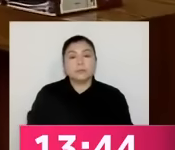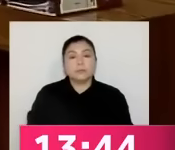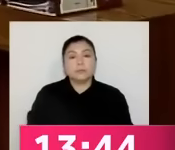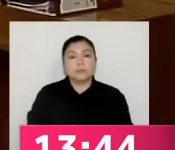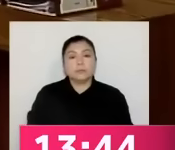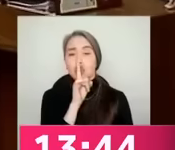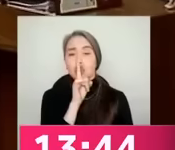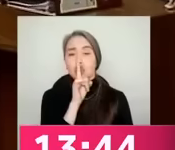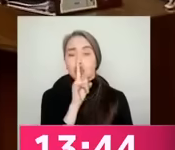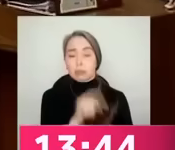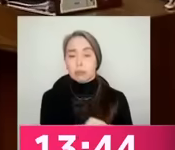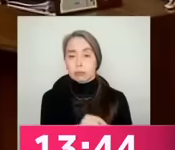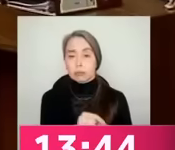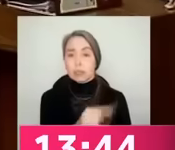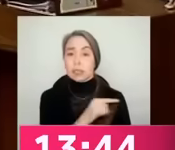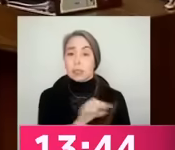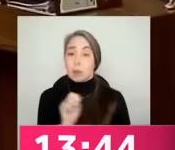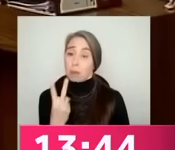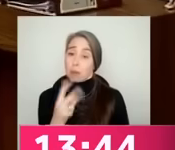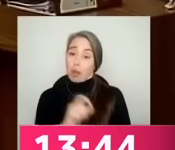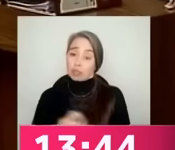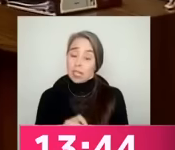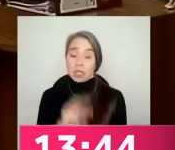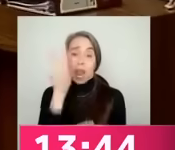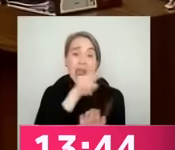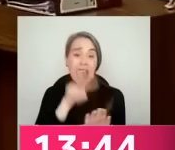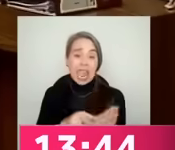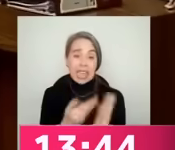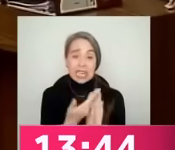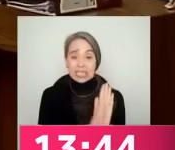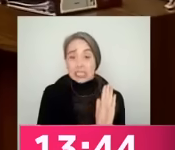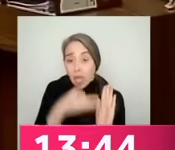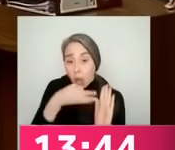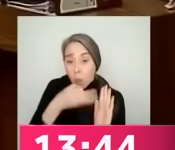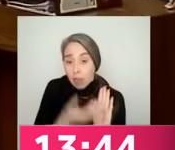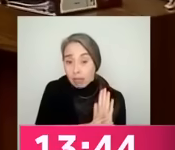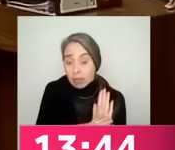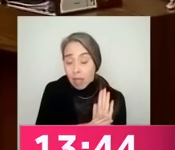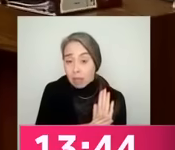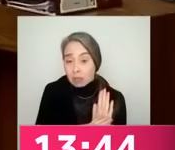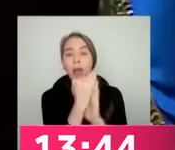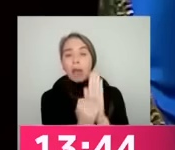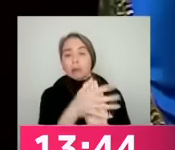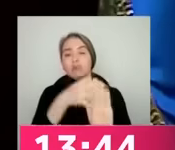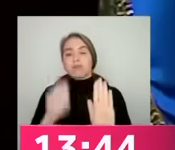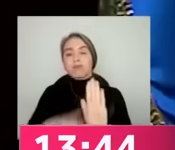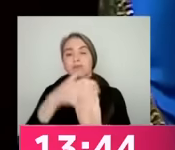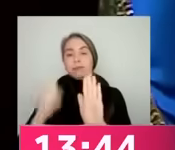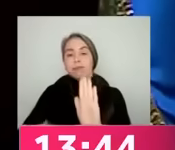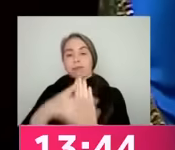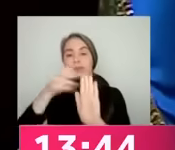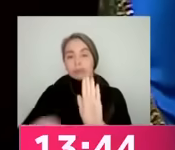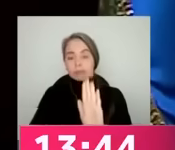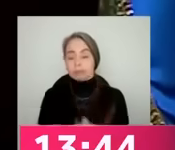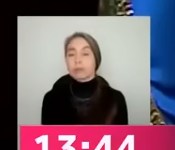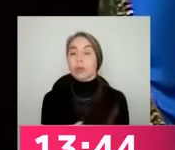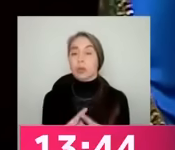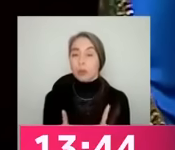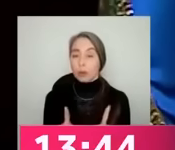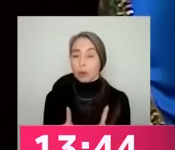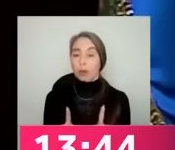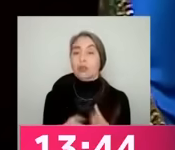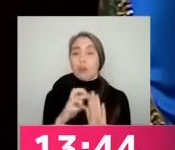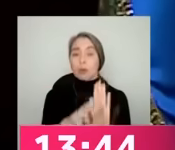Bueno, y no fue el único careo que hubo entre Johannes Kaiser con parlamentarios de tanto de la oposición como del oficialismo, sino que